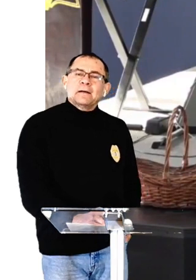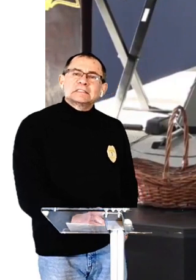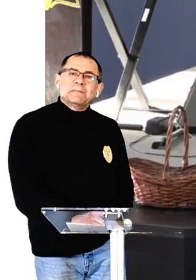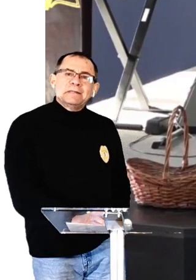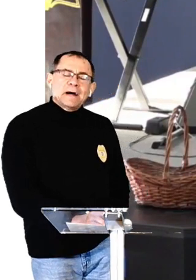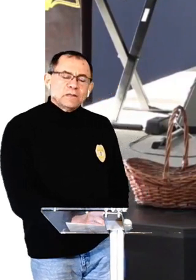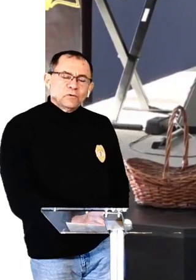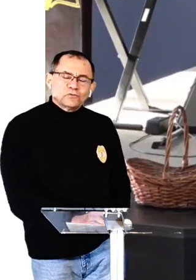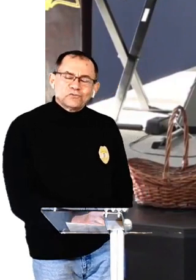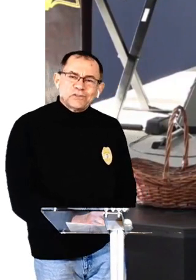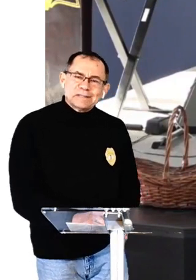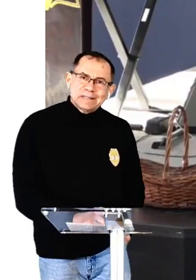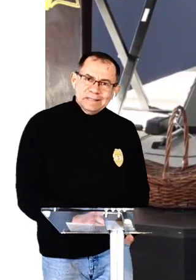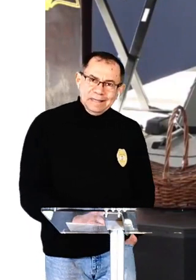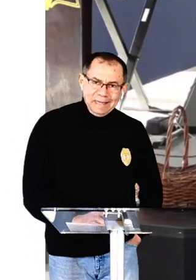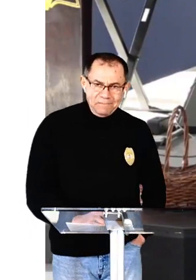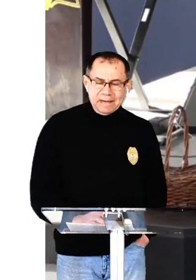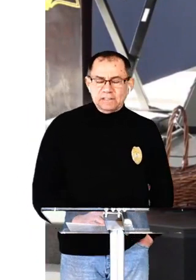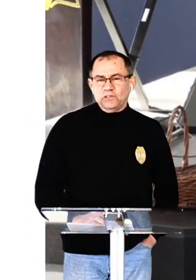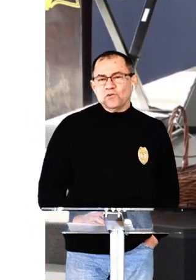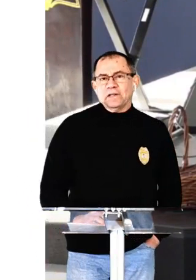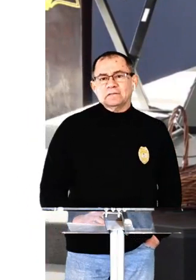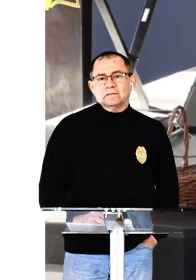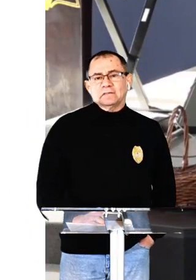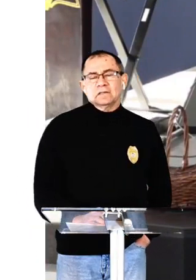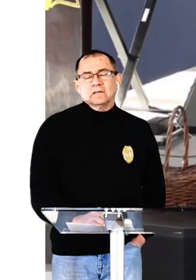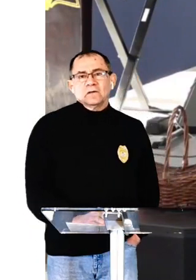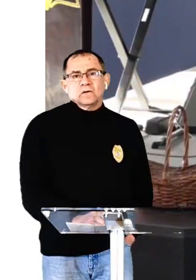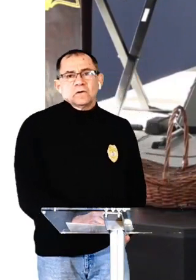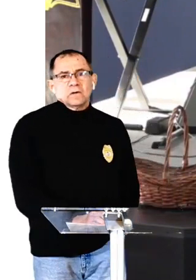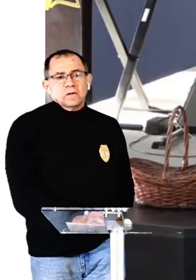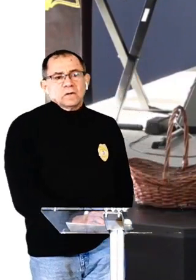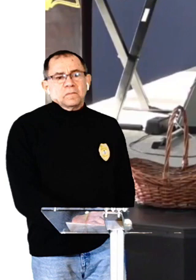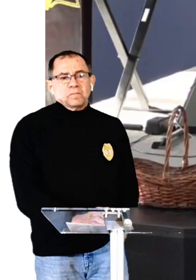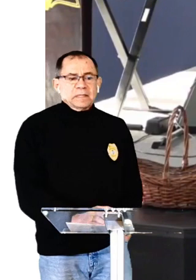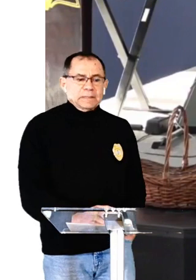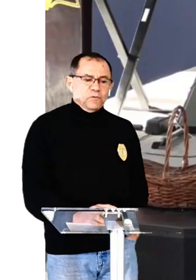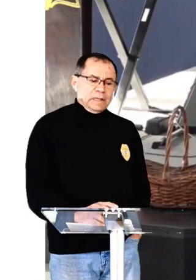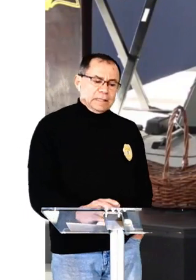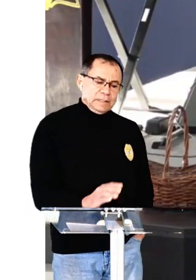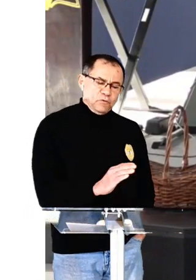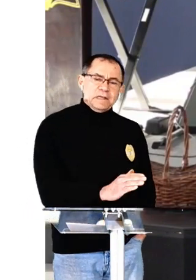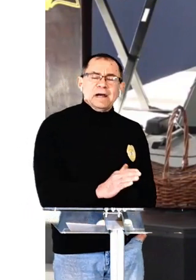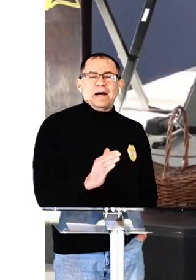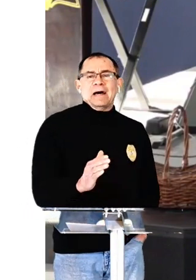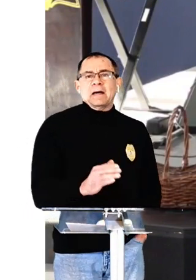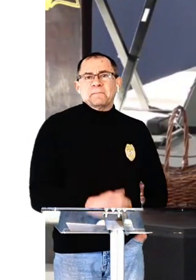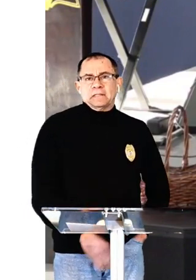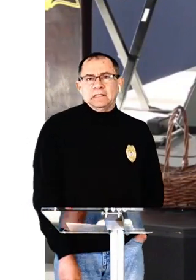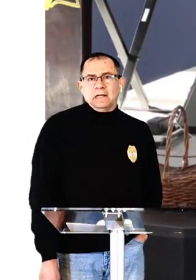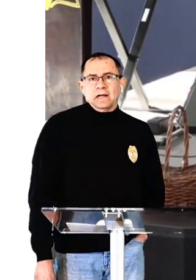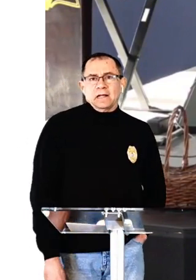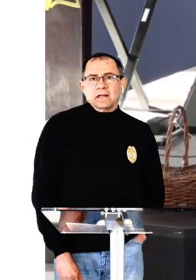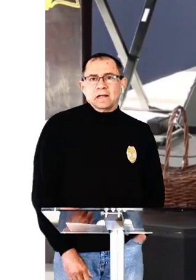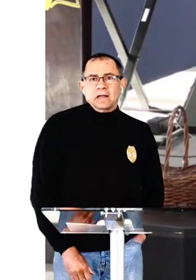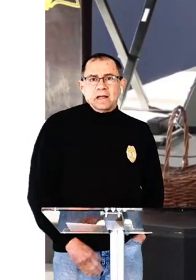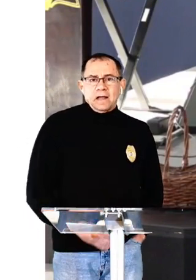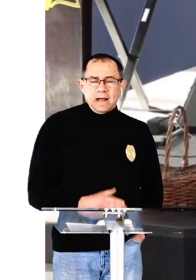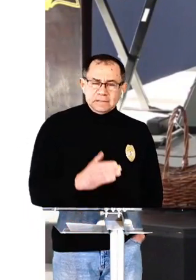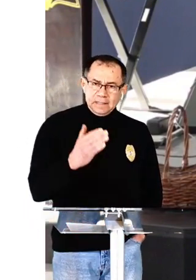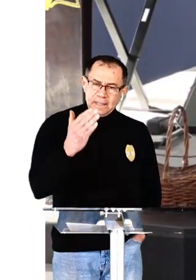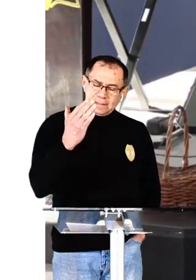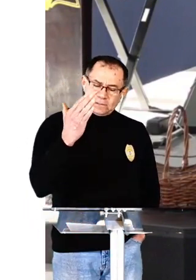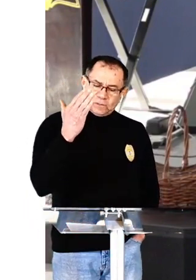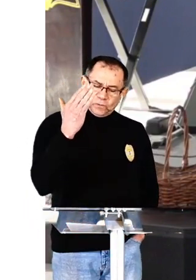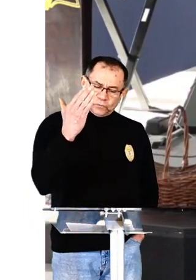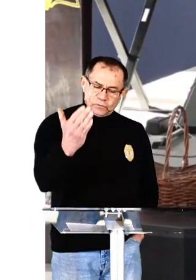en cada seminario se hacen liberaciones. Pasamos de la teoría a la práctica.